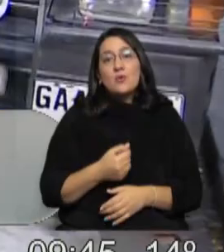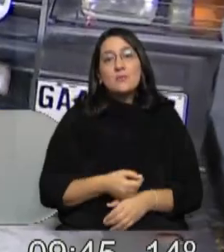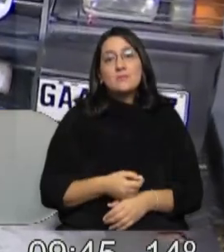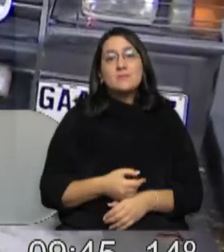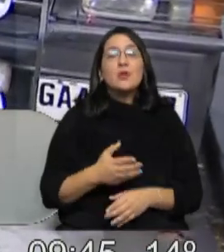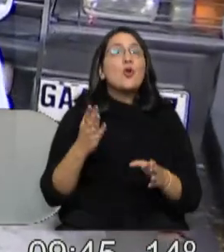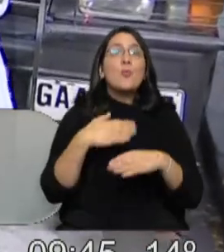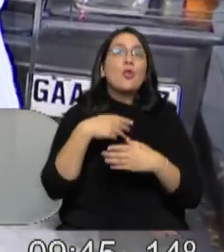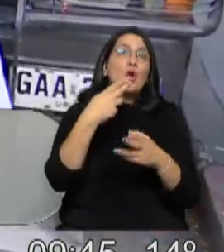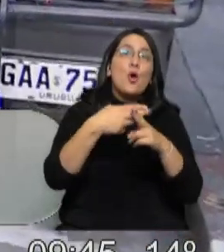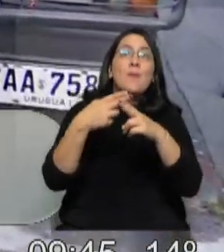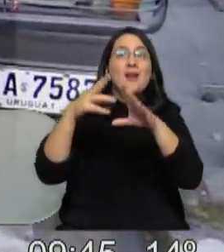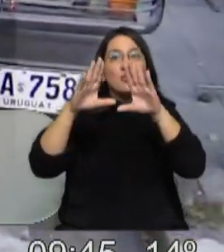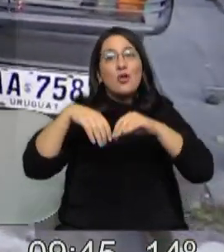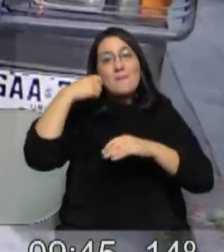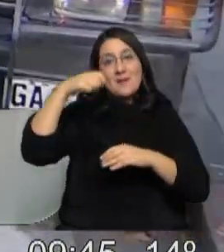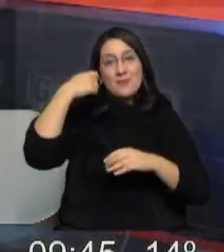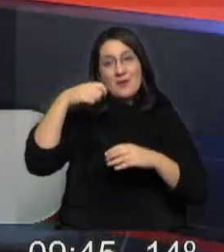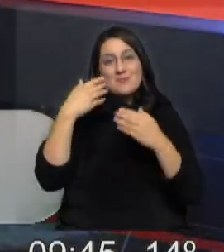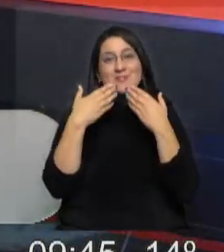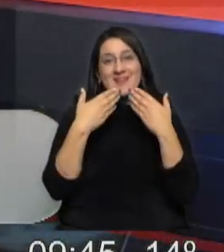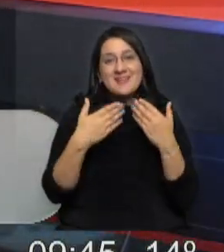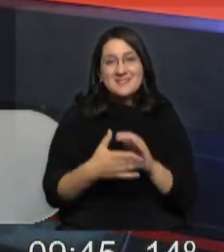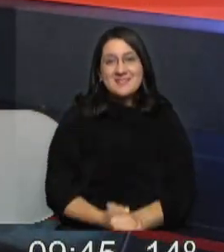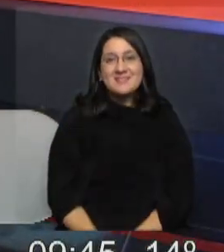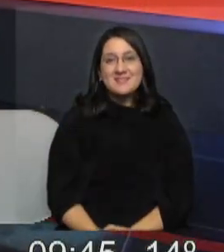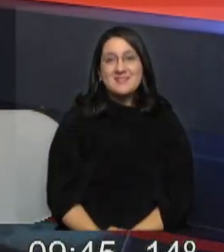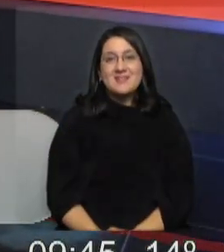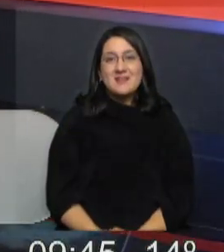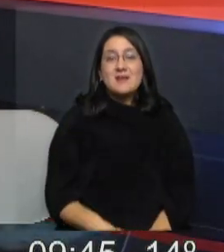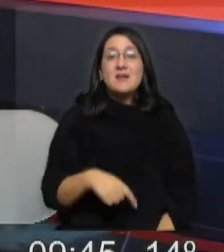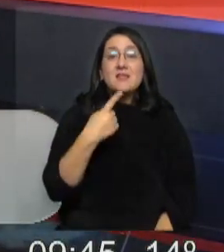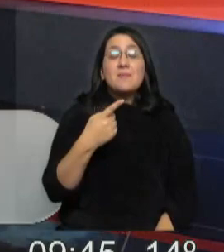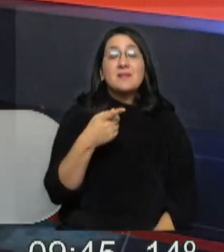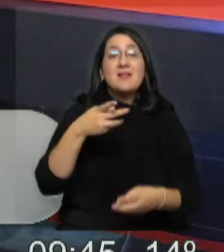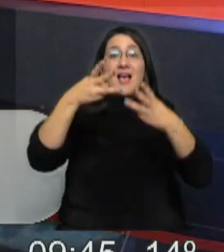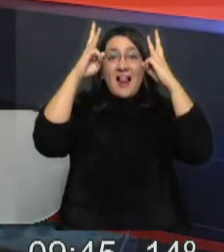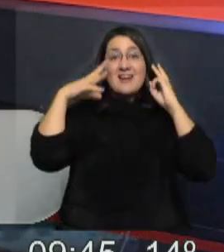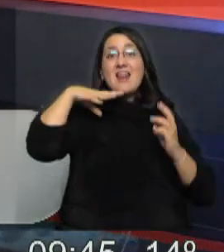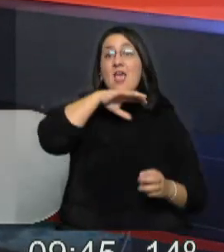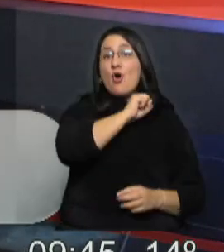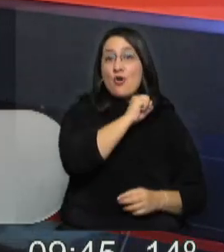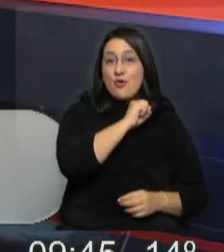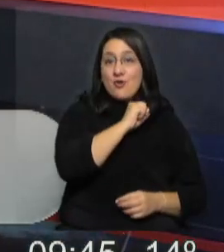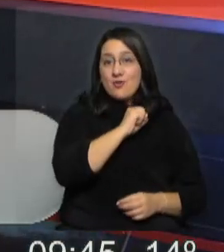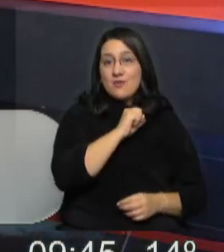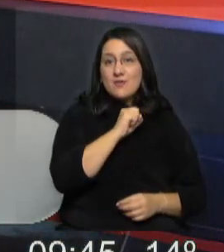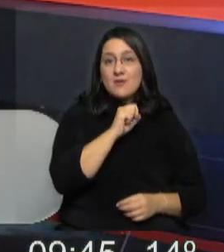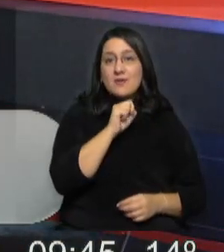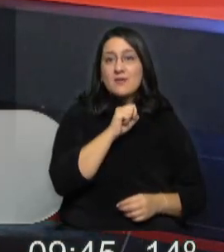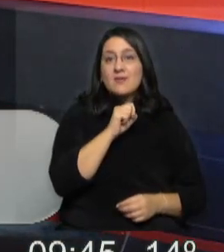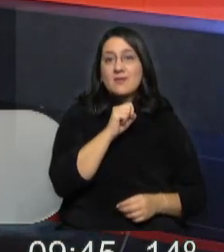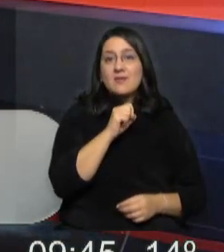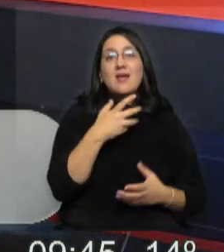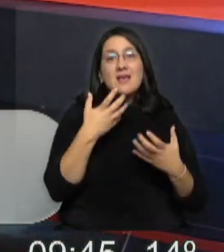Claro. No termino más, pero para mí... Gracias por este momento, aquí en la esquina. Y después el Rey León también, que... Se busca ahí el señor, está pronto pasaría. No la pude ver más,